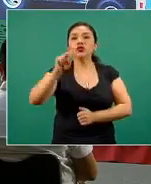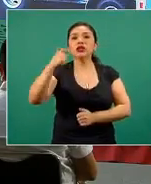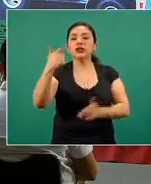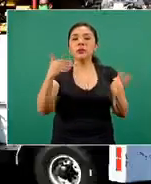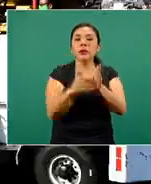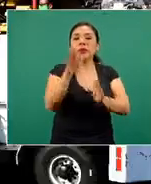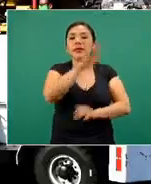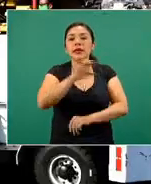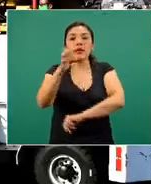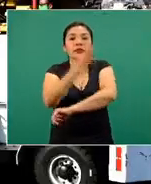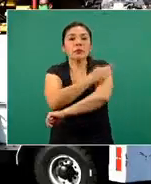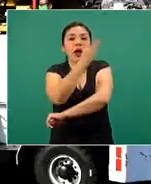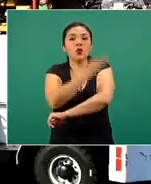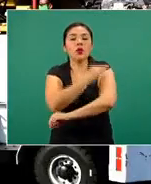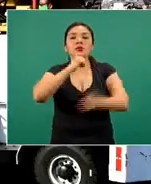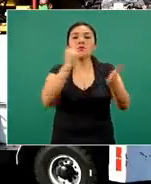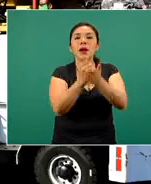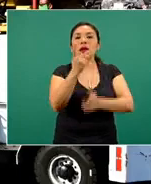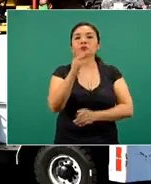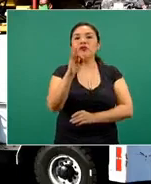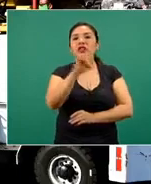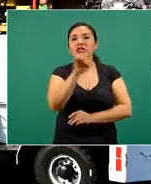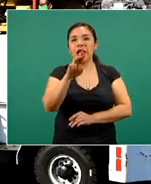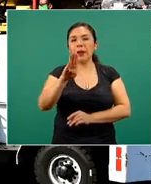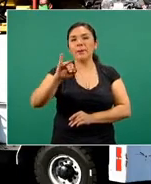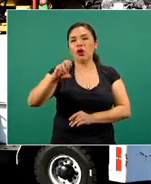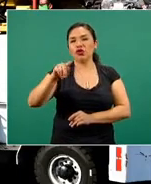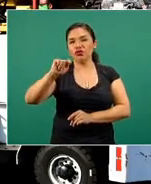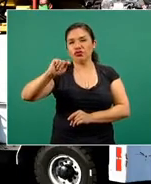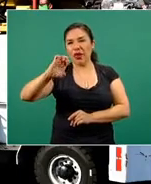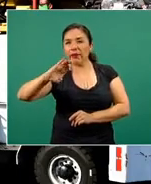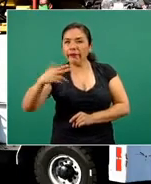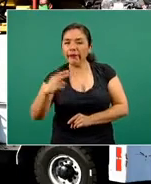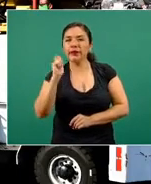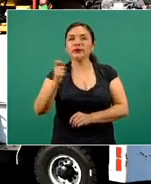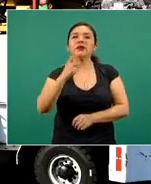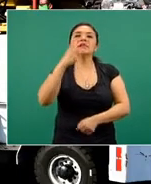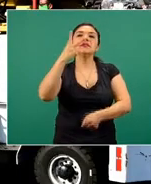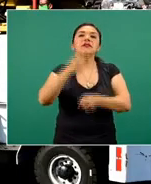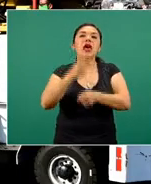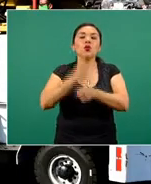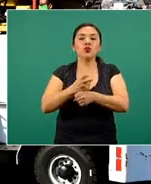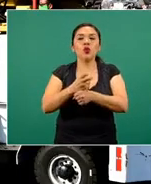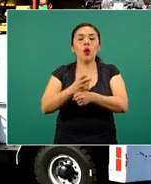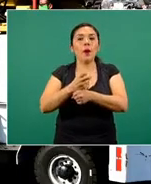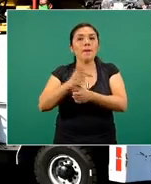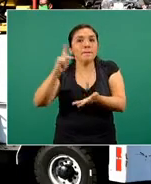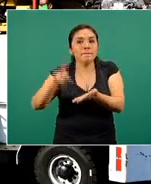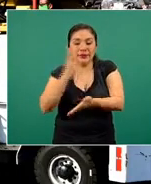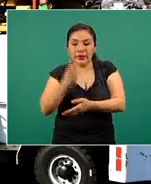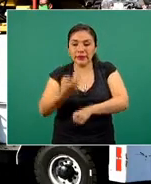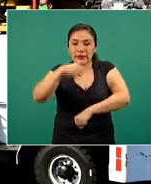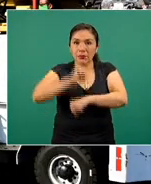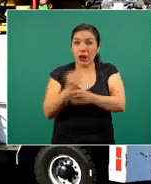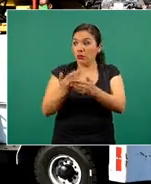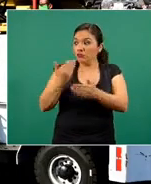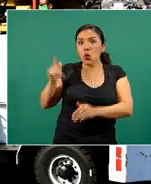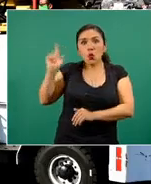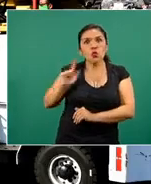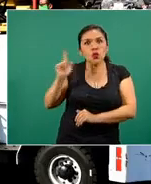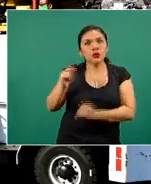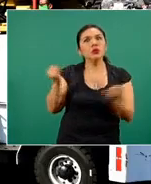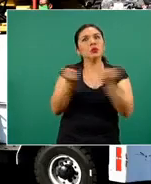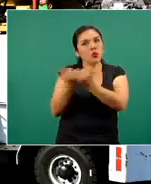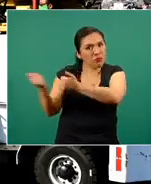487,500 dosis de Pfizer, BioNTech, del segundo de los embarques de esta semana. Tuvimos el lunes una cantidad